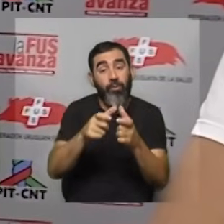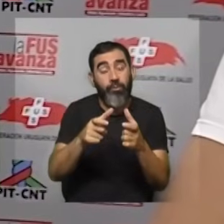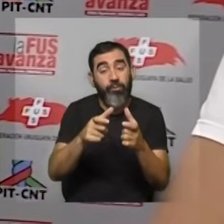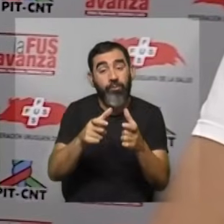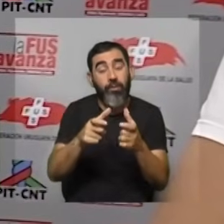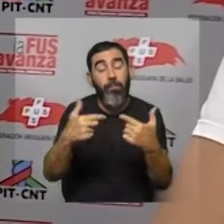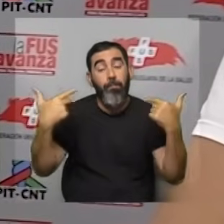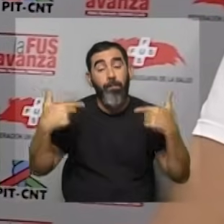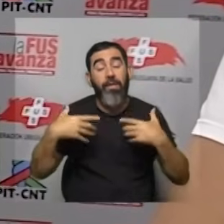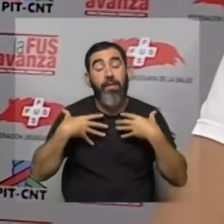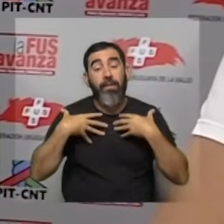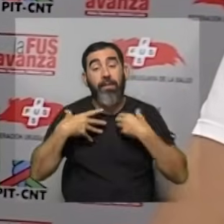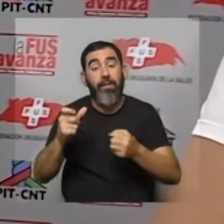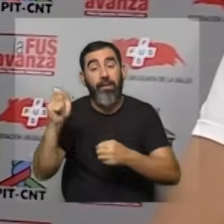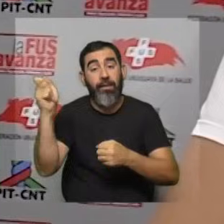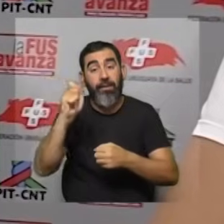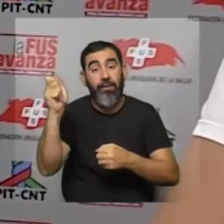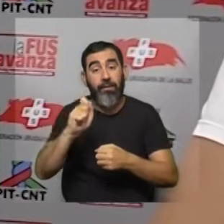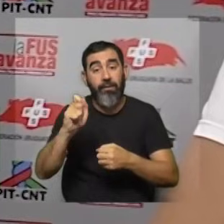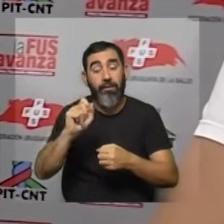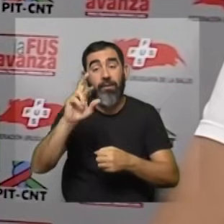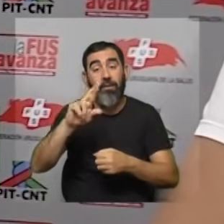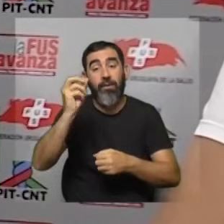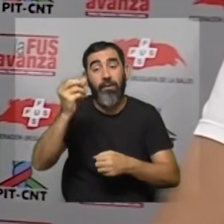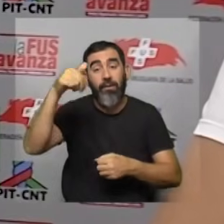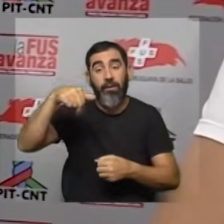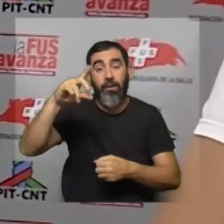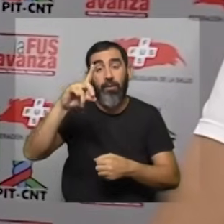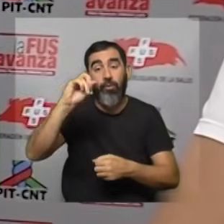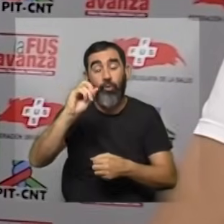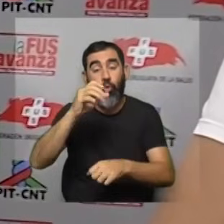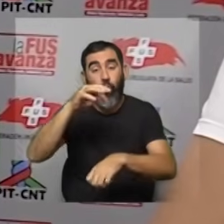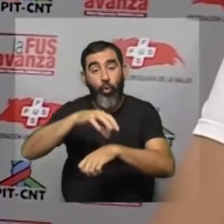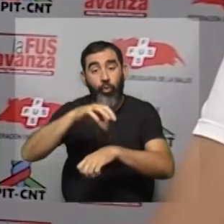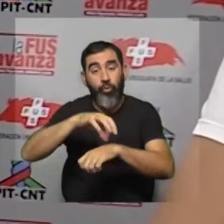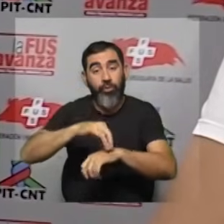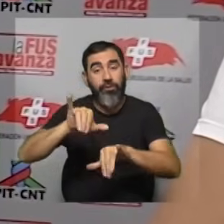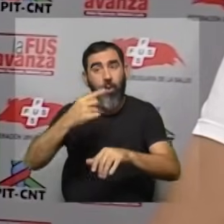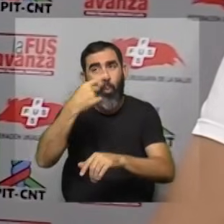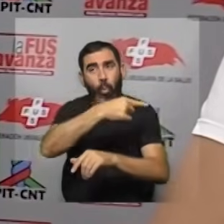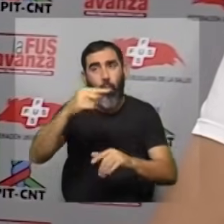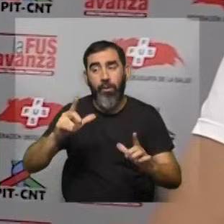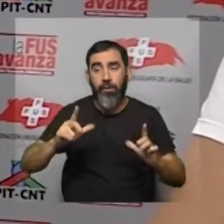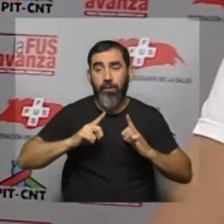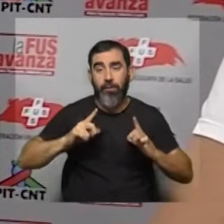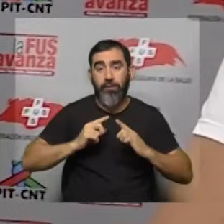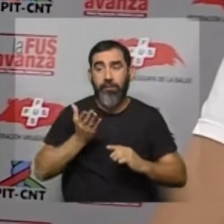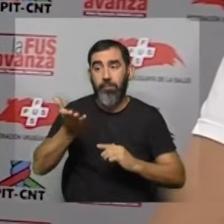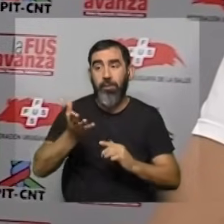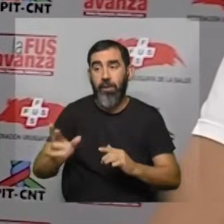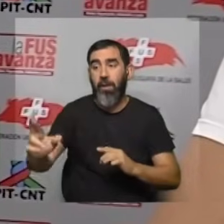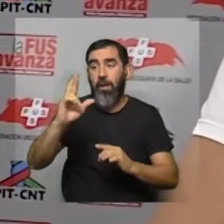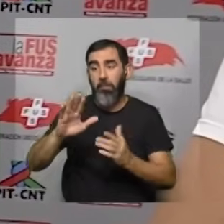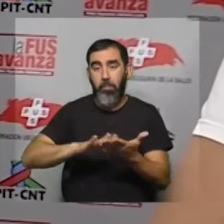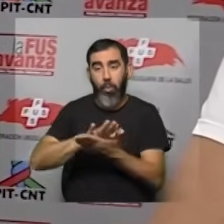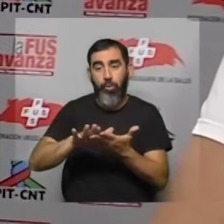a la ministra de Salud Pública, doctora Karina Herrando, hace ya más de una semana. No nos ha